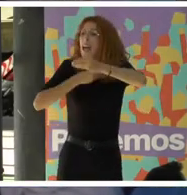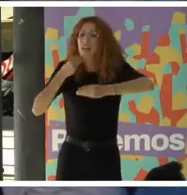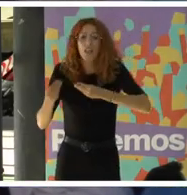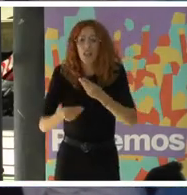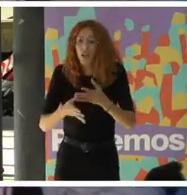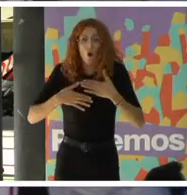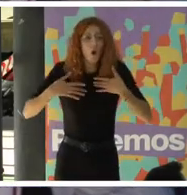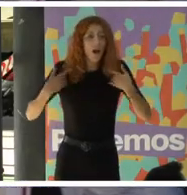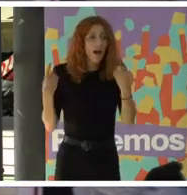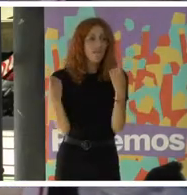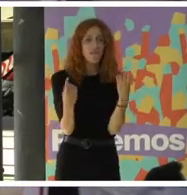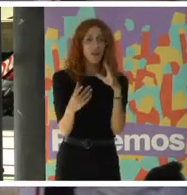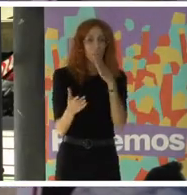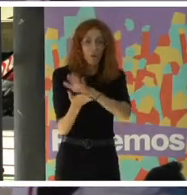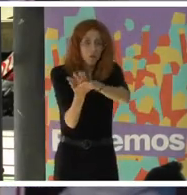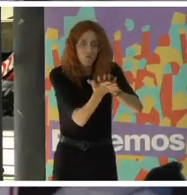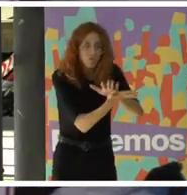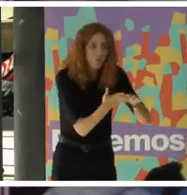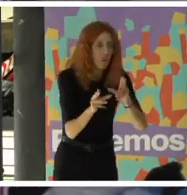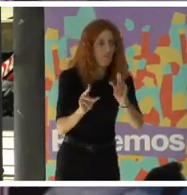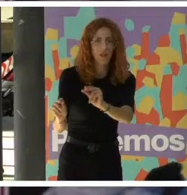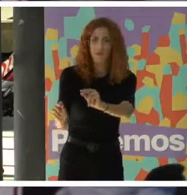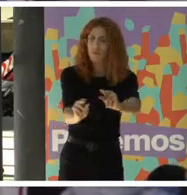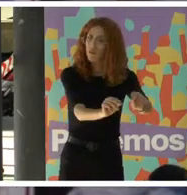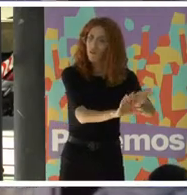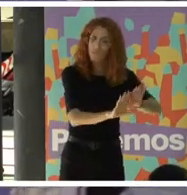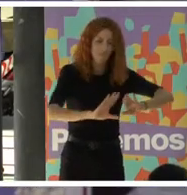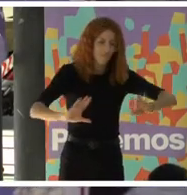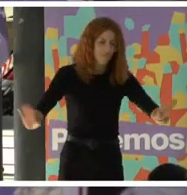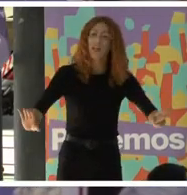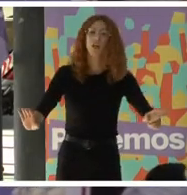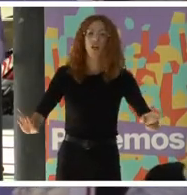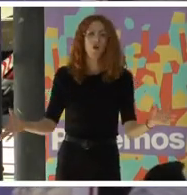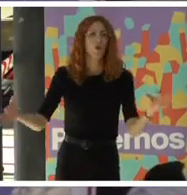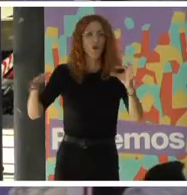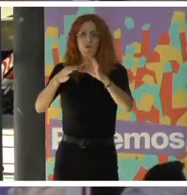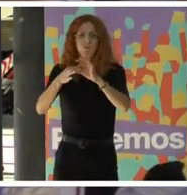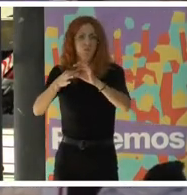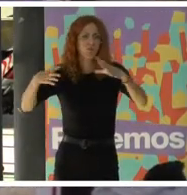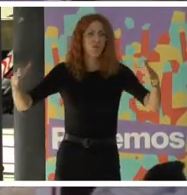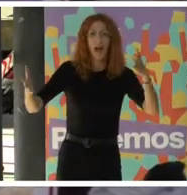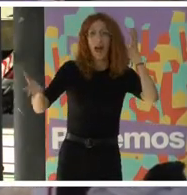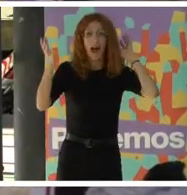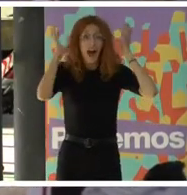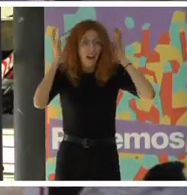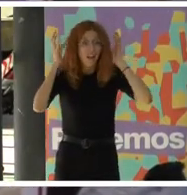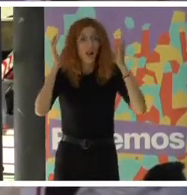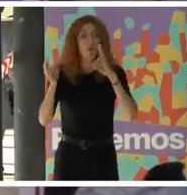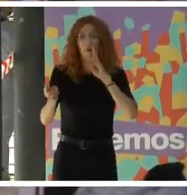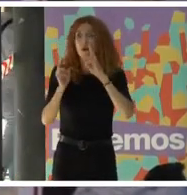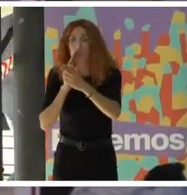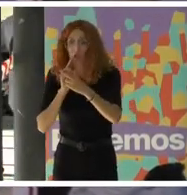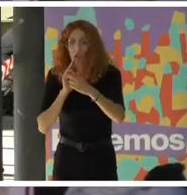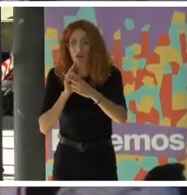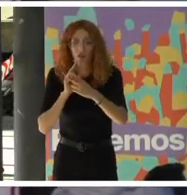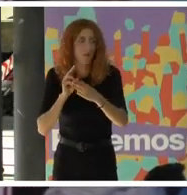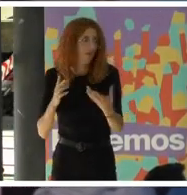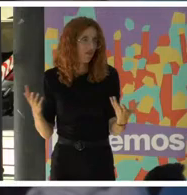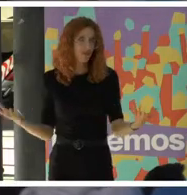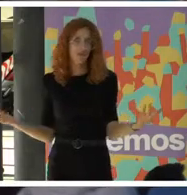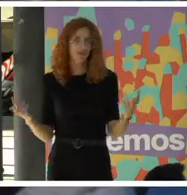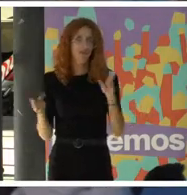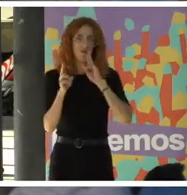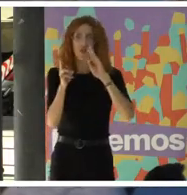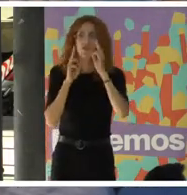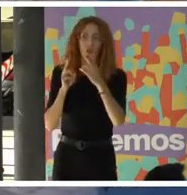para frenar el genocidio. ¿Cómo es posible haber roto relaciones diplomáticas con Argentina por unos insultos, es verdad, repugnantes a